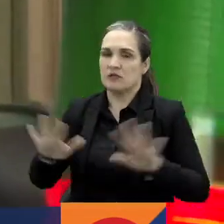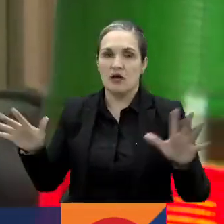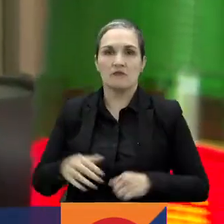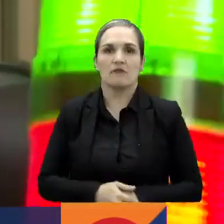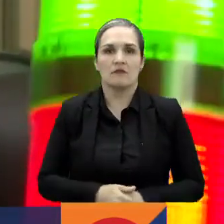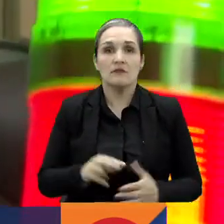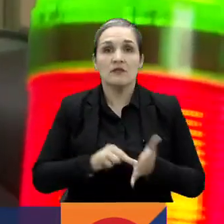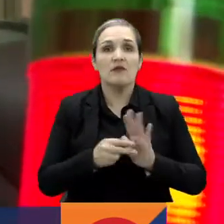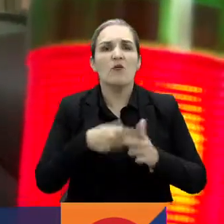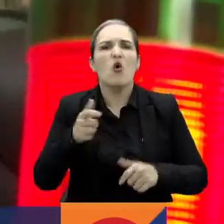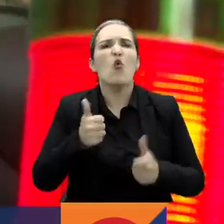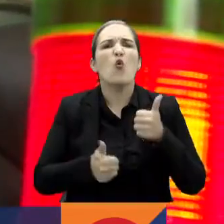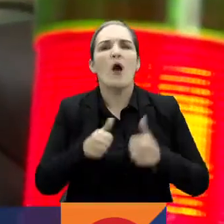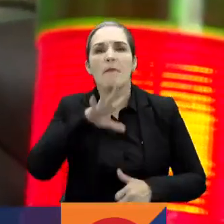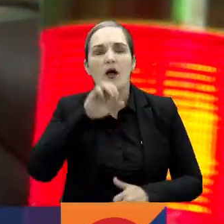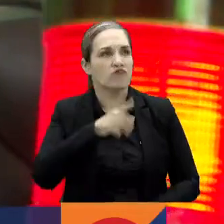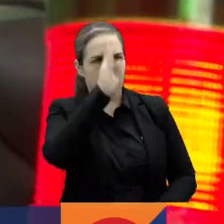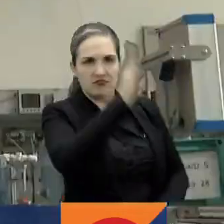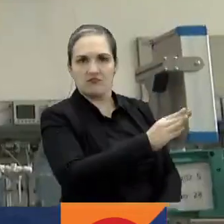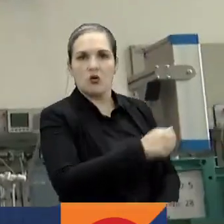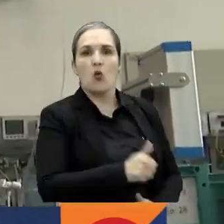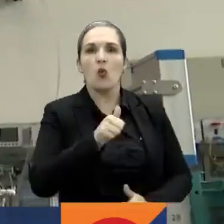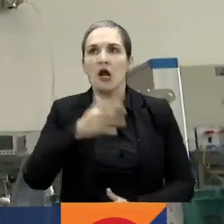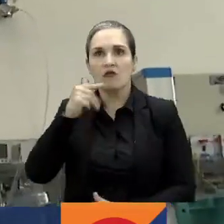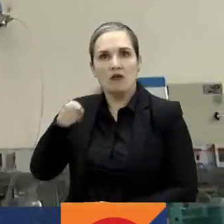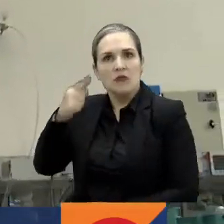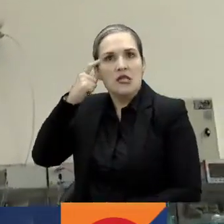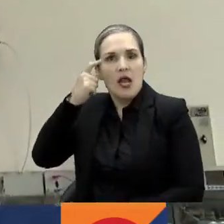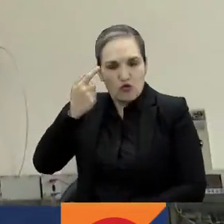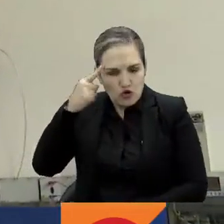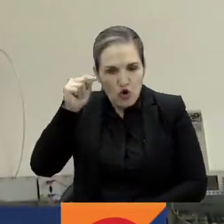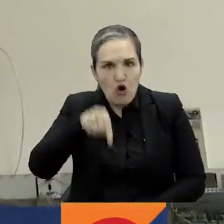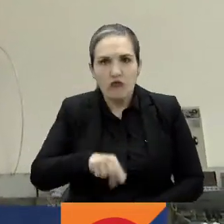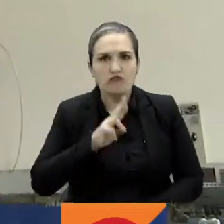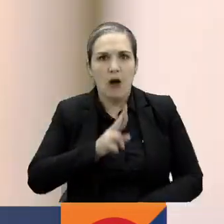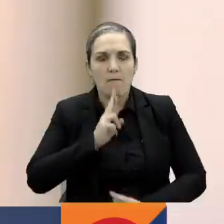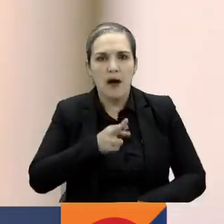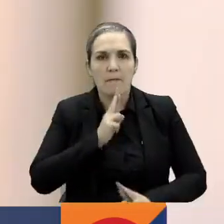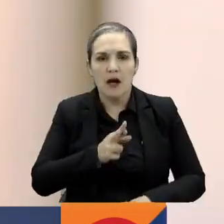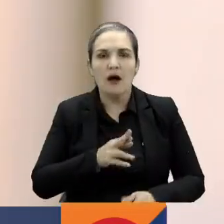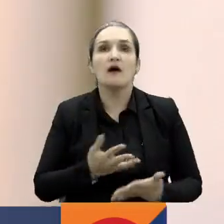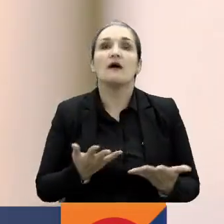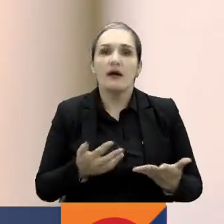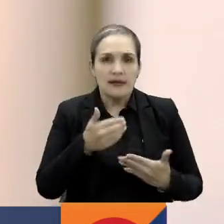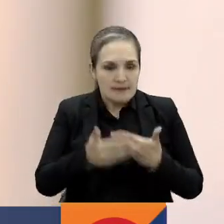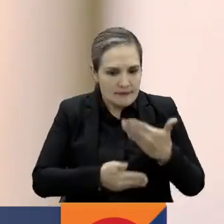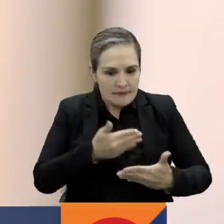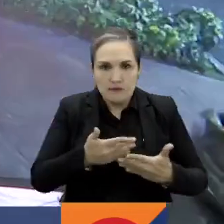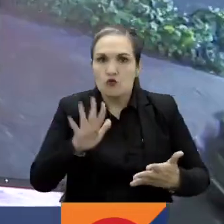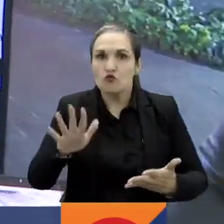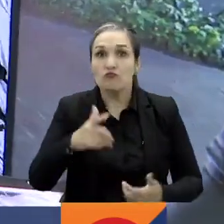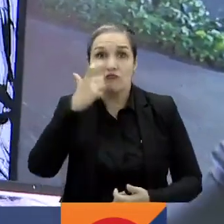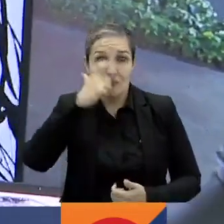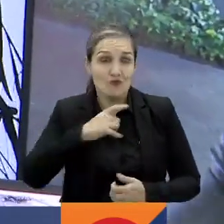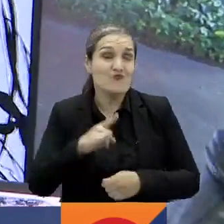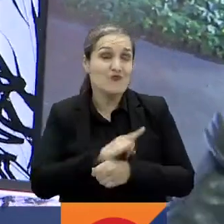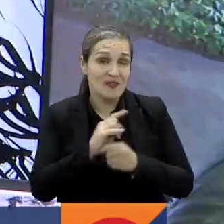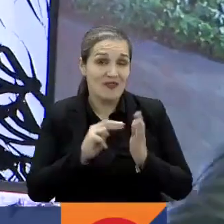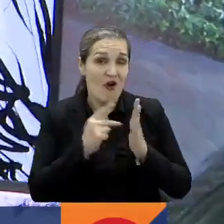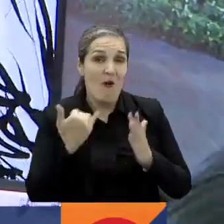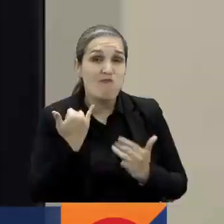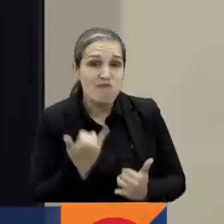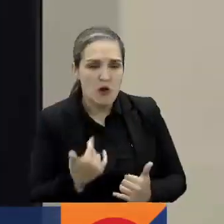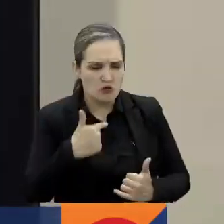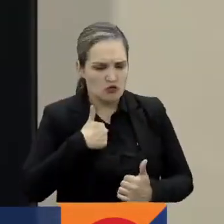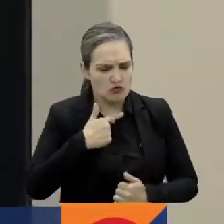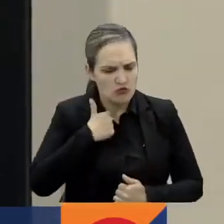La incidencia de la inteligencia artificial cada vez se mete más en la vida cotidiana de las personas. Inciden en sus gustos, decisiones